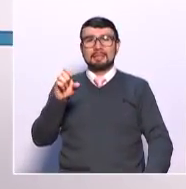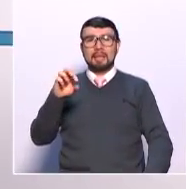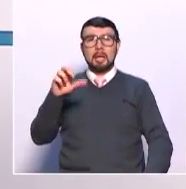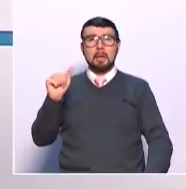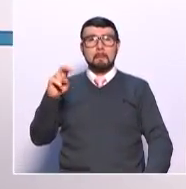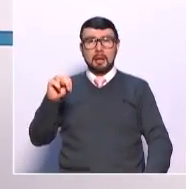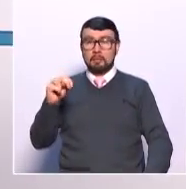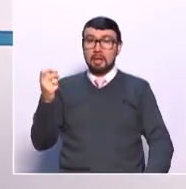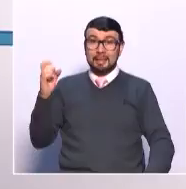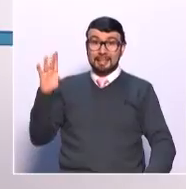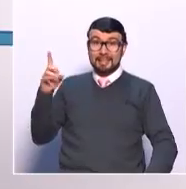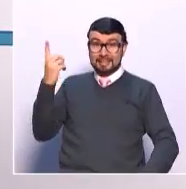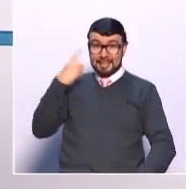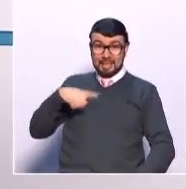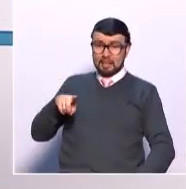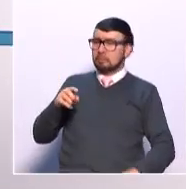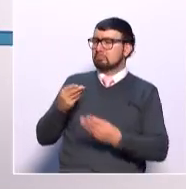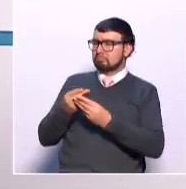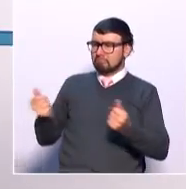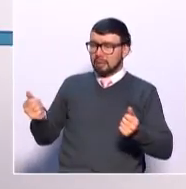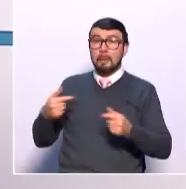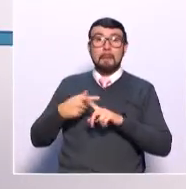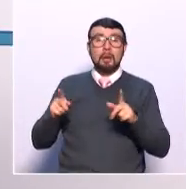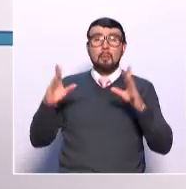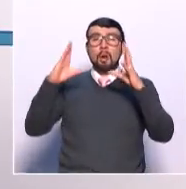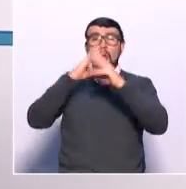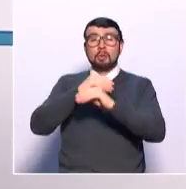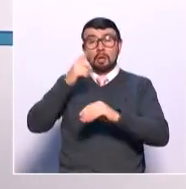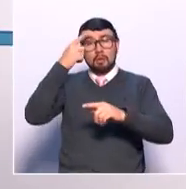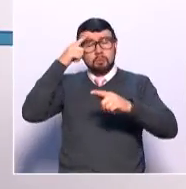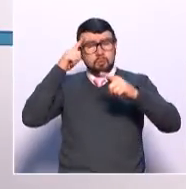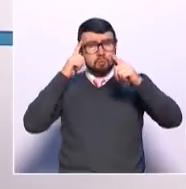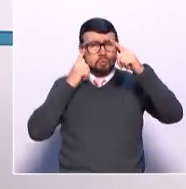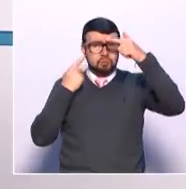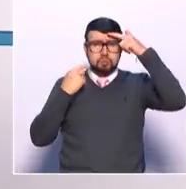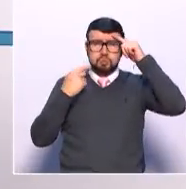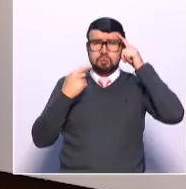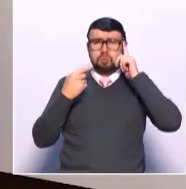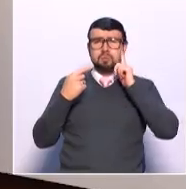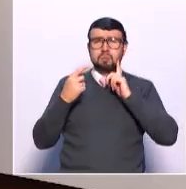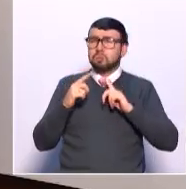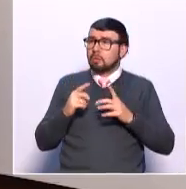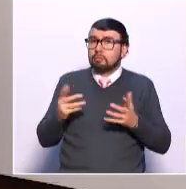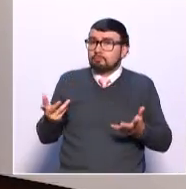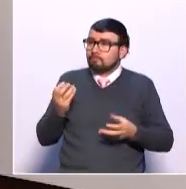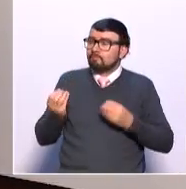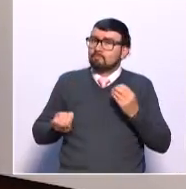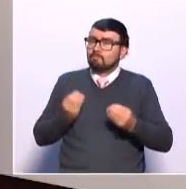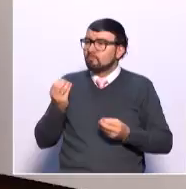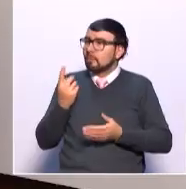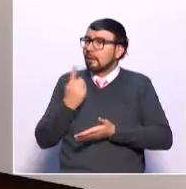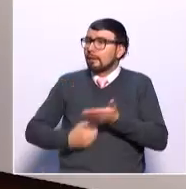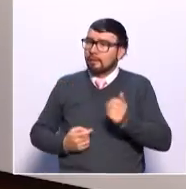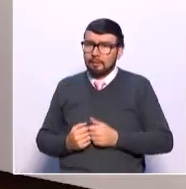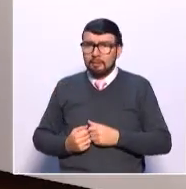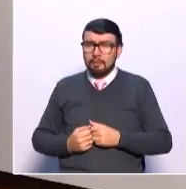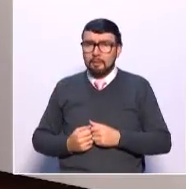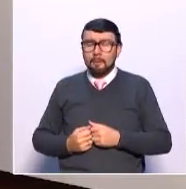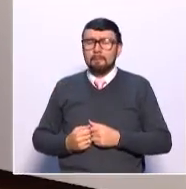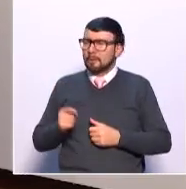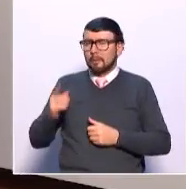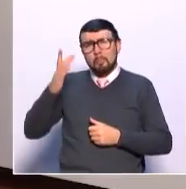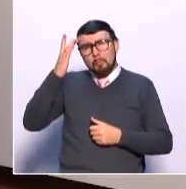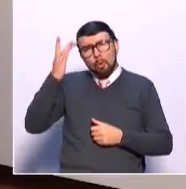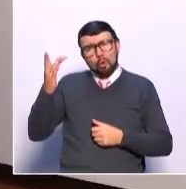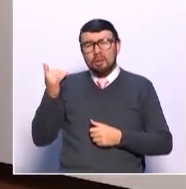está tomando sertralina antidepresivo que puede tomar para el sudor y que se debe a que se